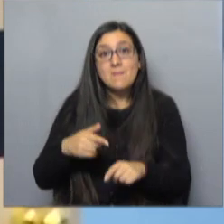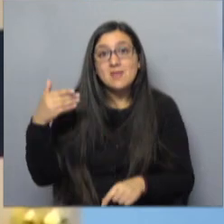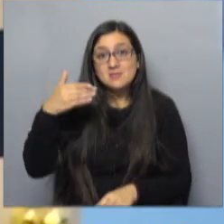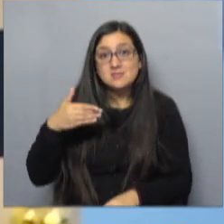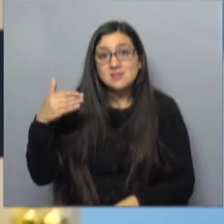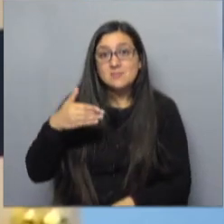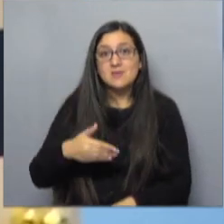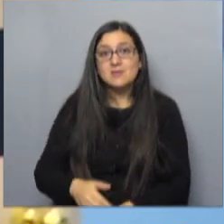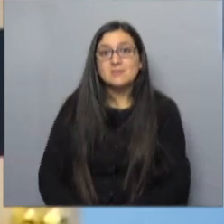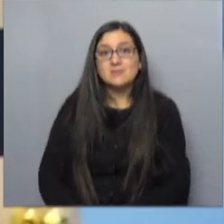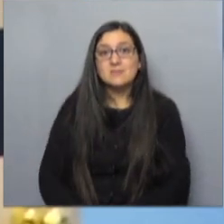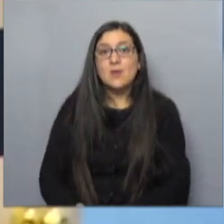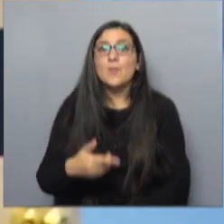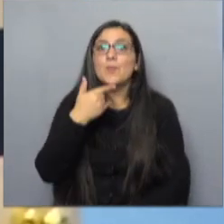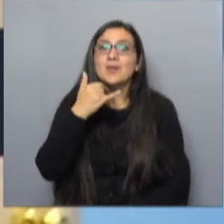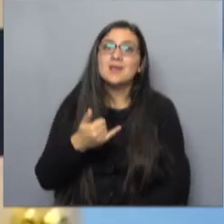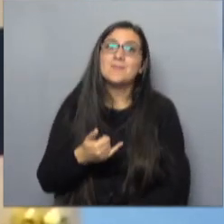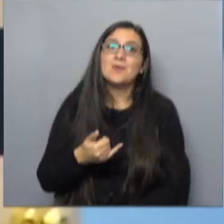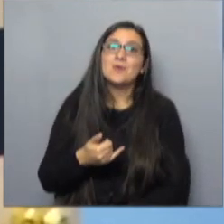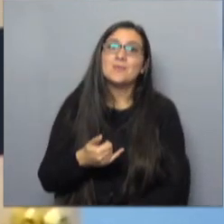participan. Por ejemplo,